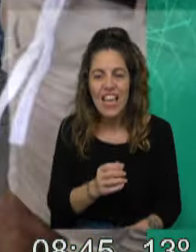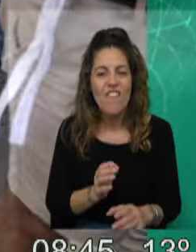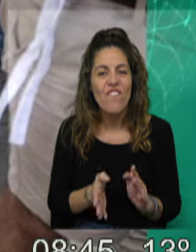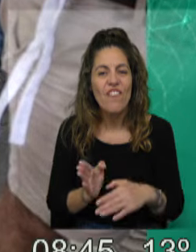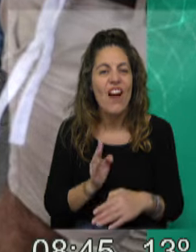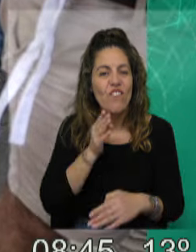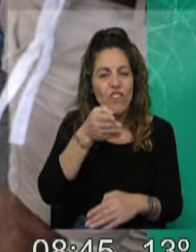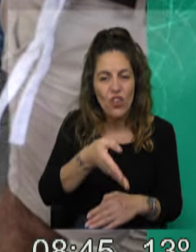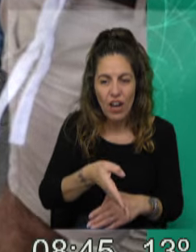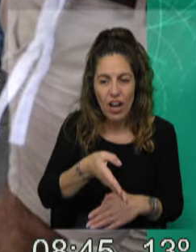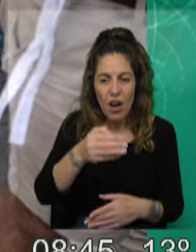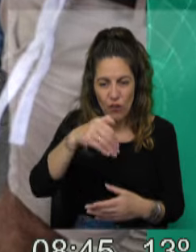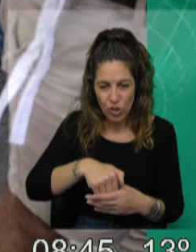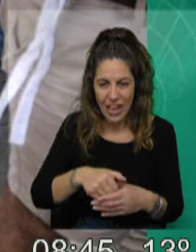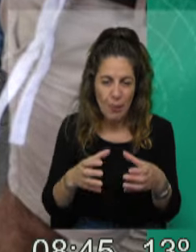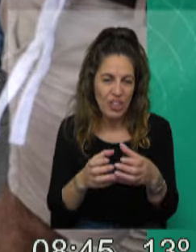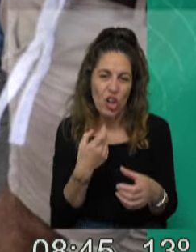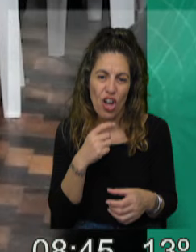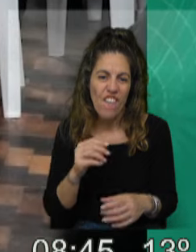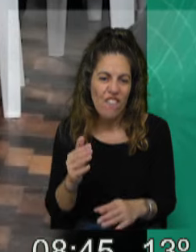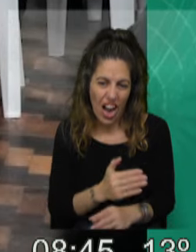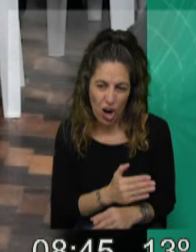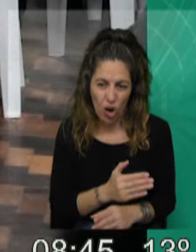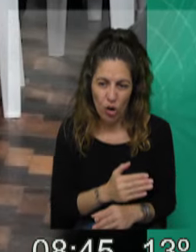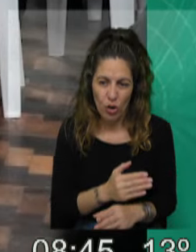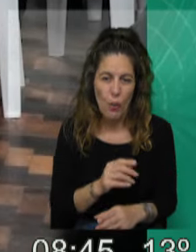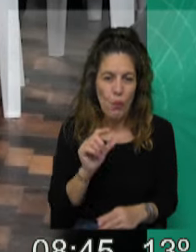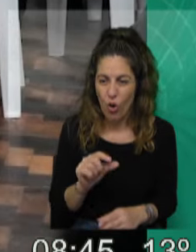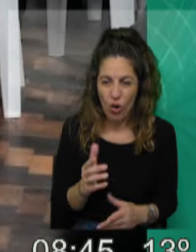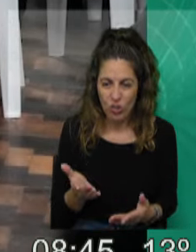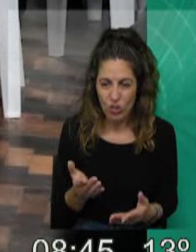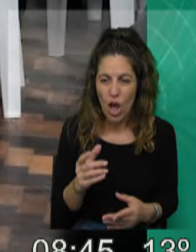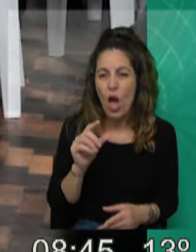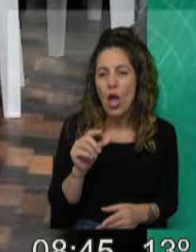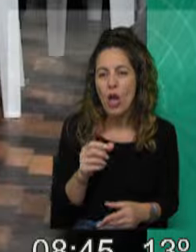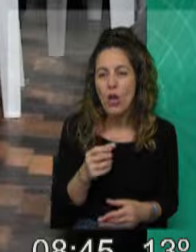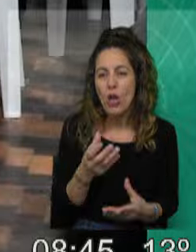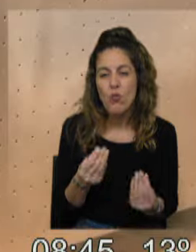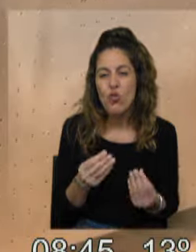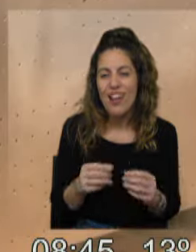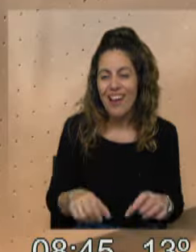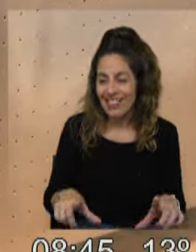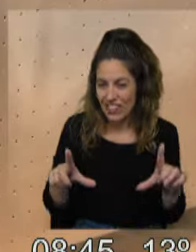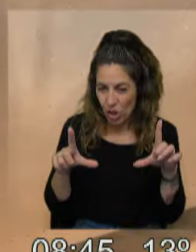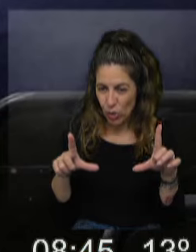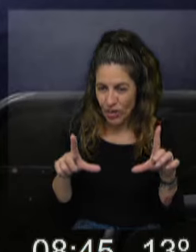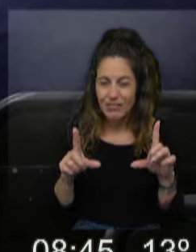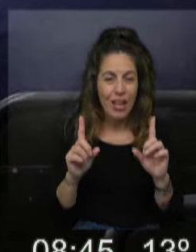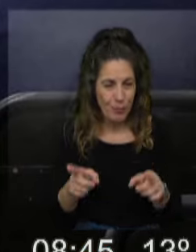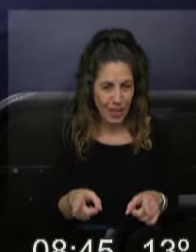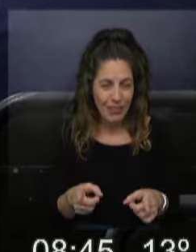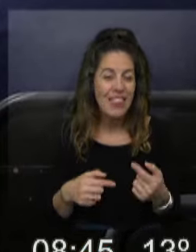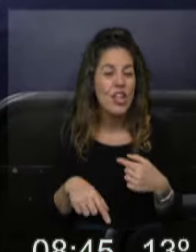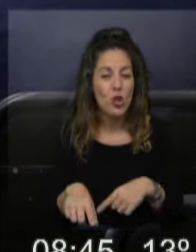partido Colorado es muy bajo y estamos hablando de muy pocos casos y muy poc y muchas candidaturas y muchas candidaturas de todas